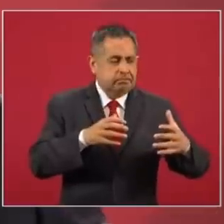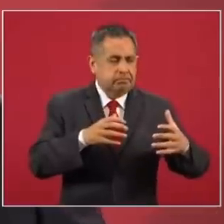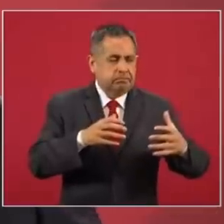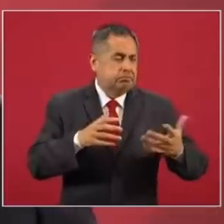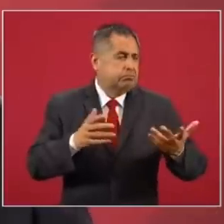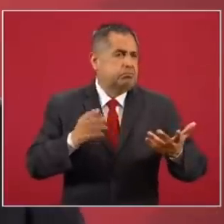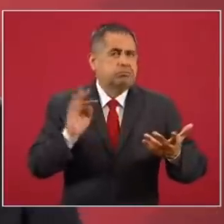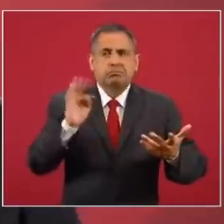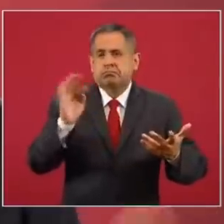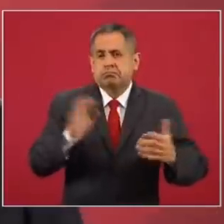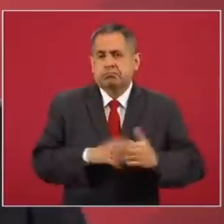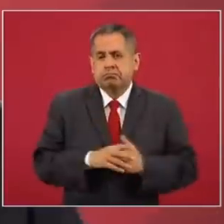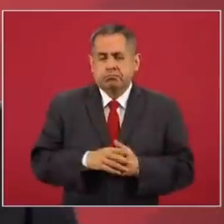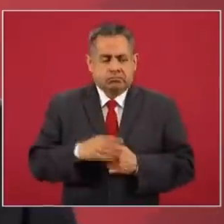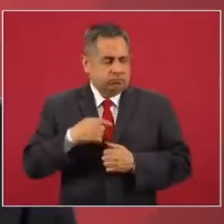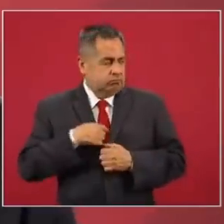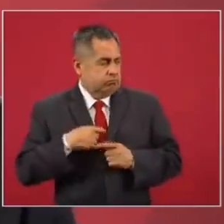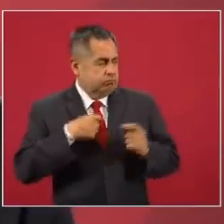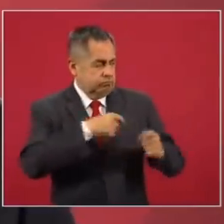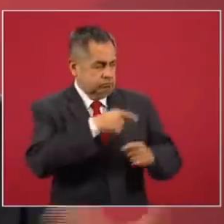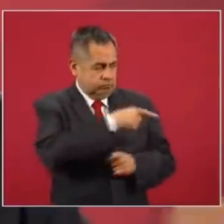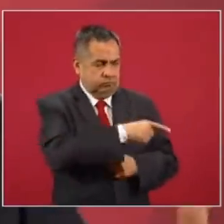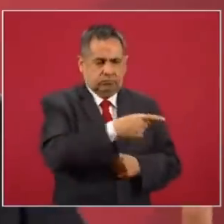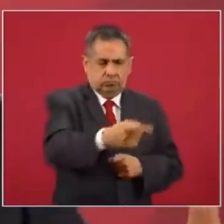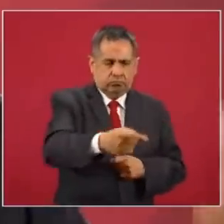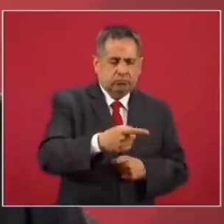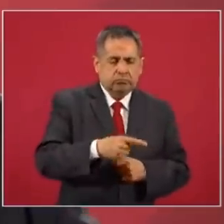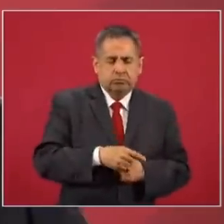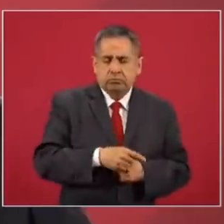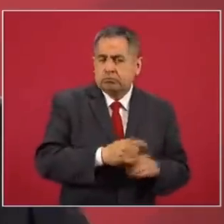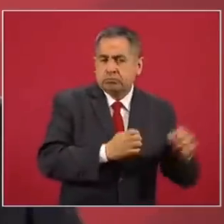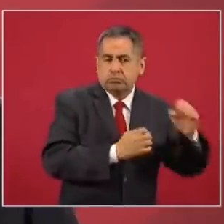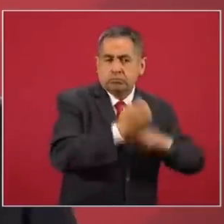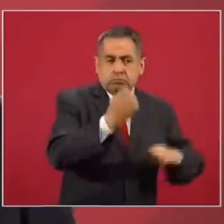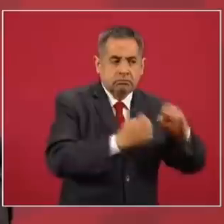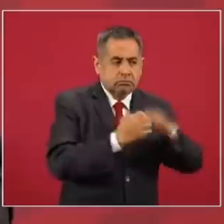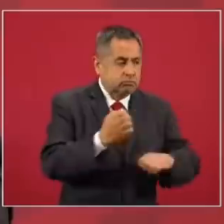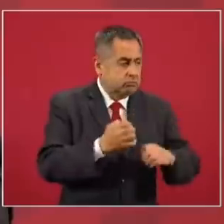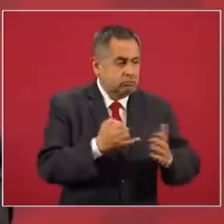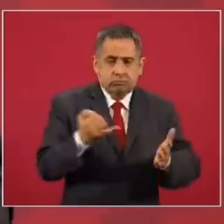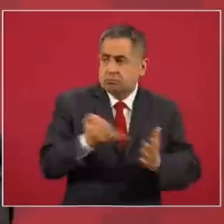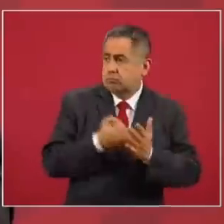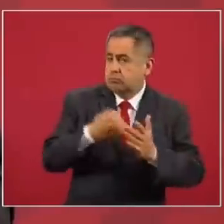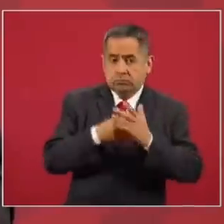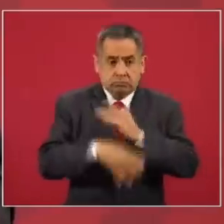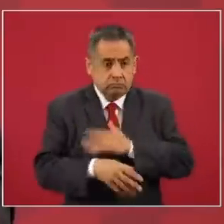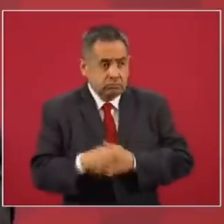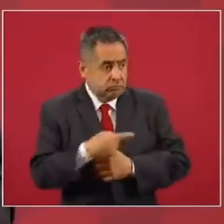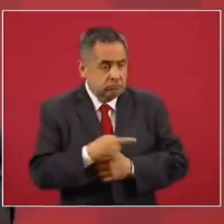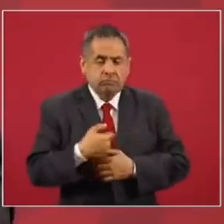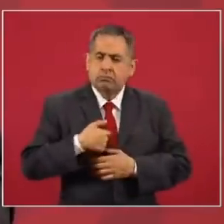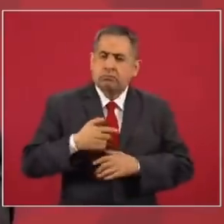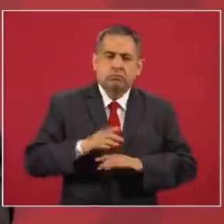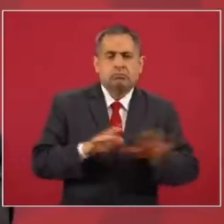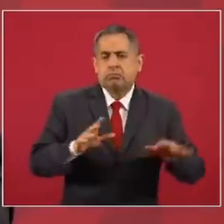contratada por él mismo se dedique a evadir impuestos.